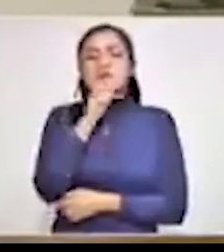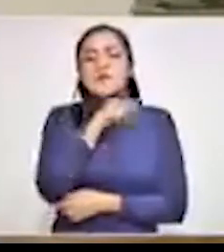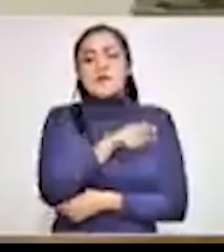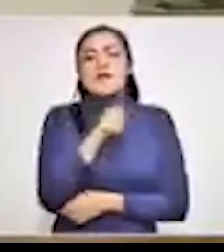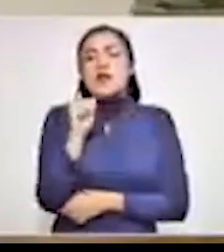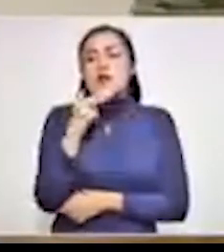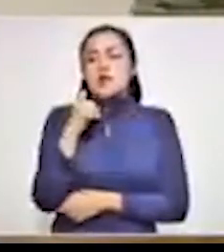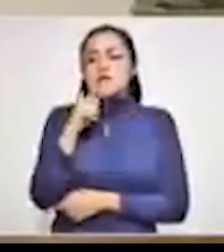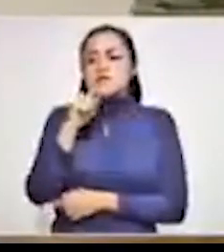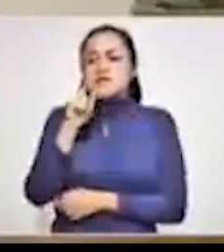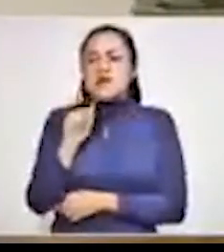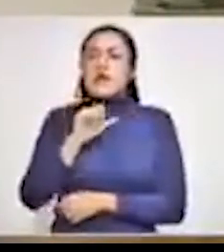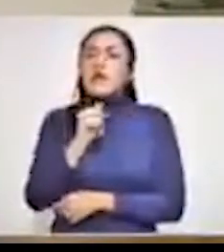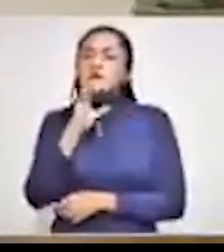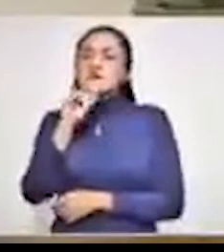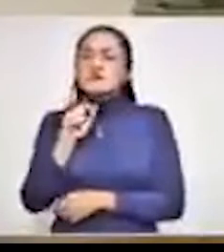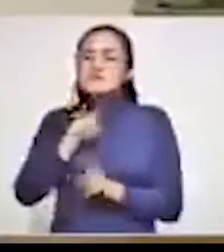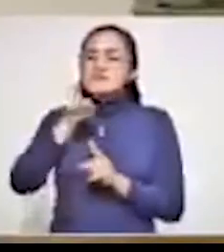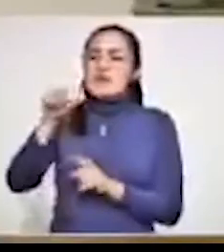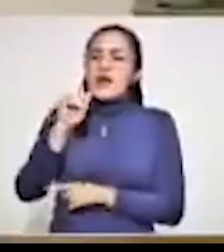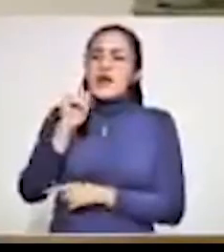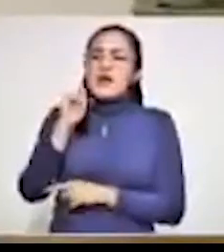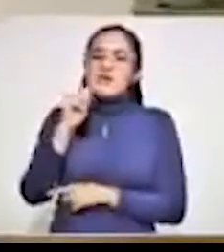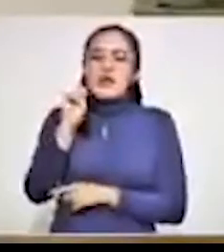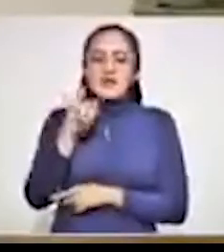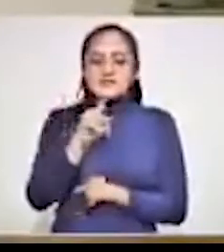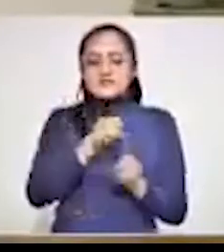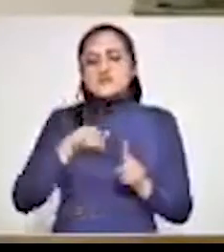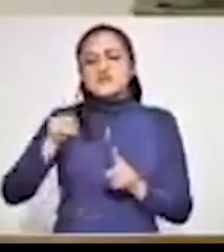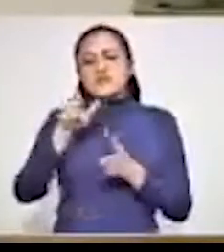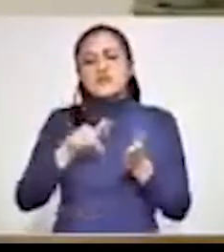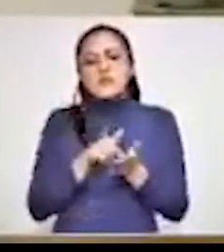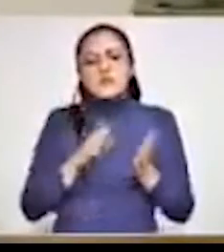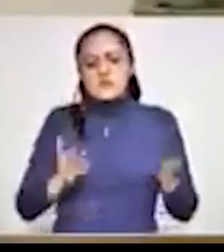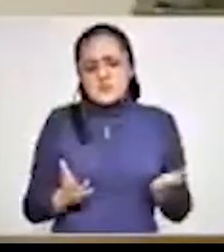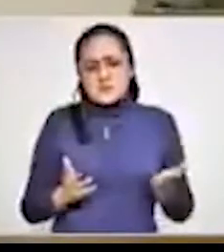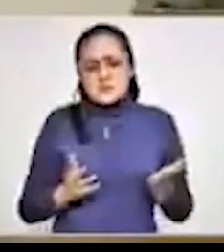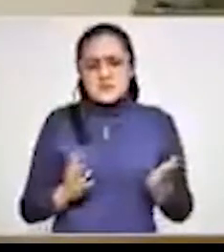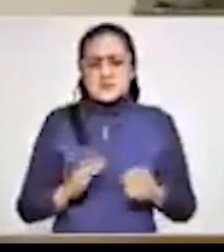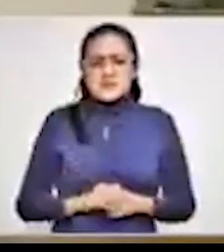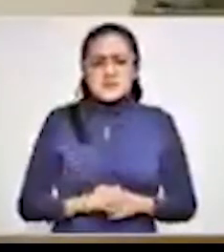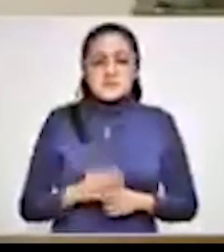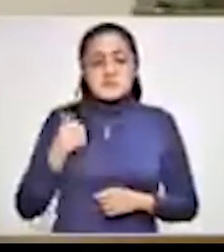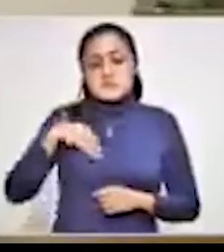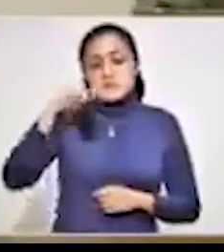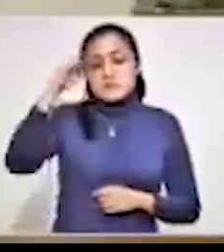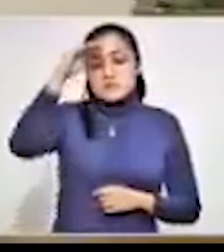que tomó protesta en el CIS de Acatlán de Osorio. Habrá, diría yo,